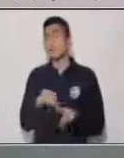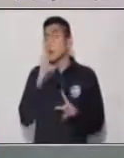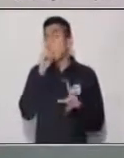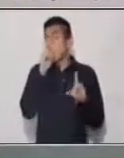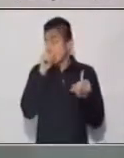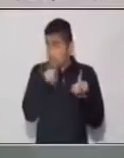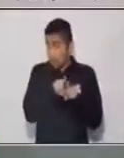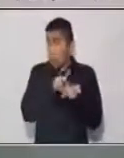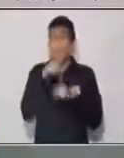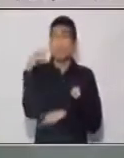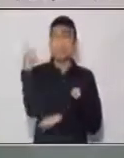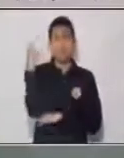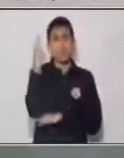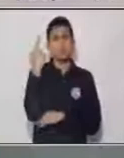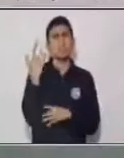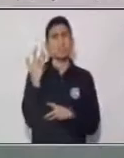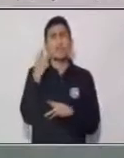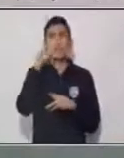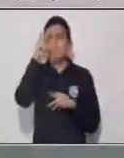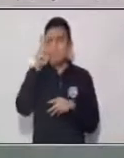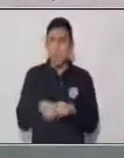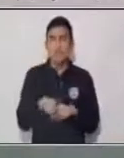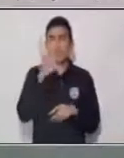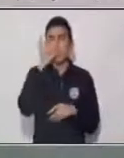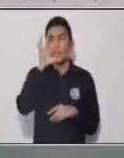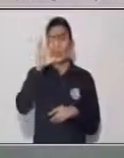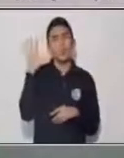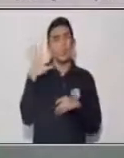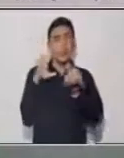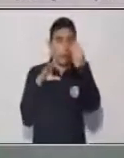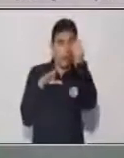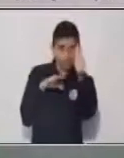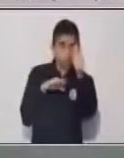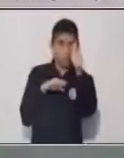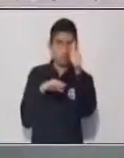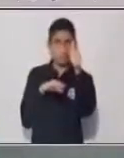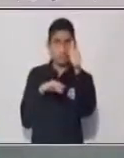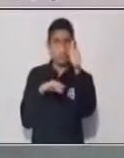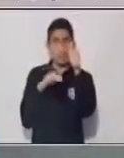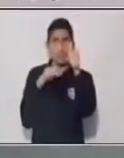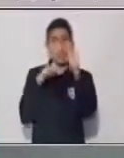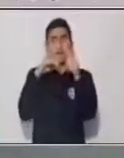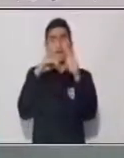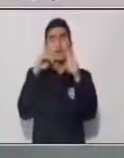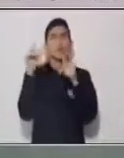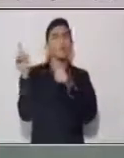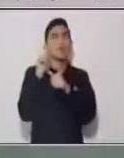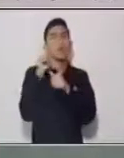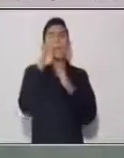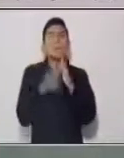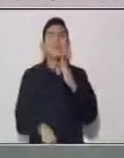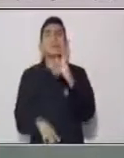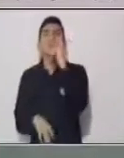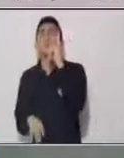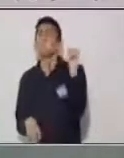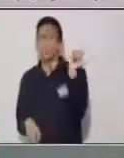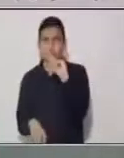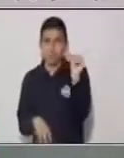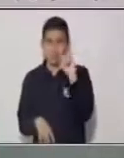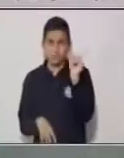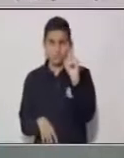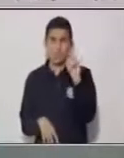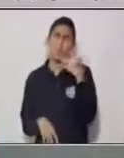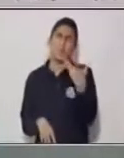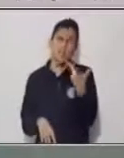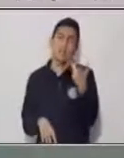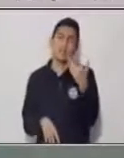cuando este teorema se va a cumplir, siempre y cuando a la potencia no sea menos 1, ¿verdad?